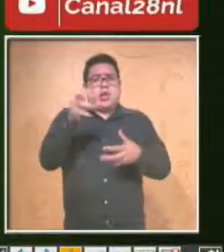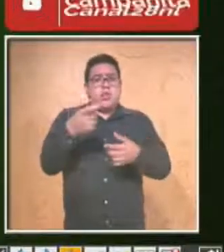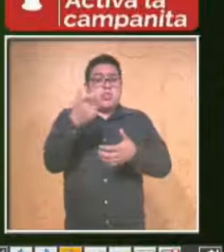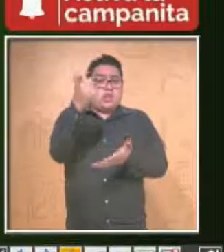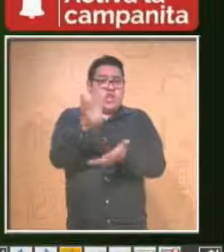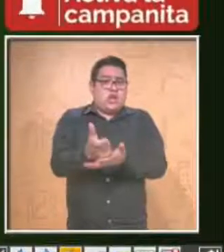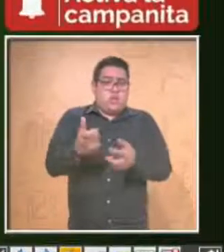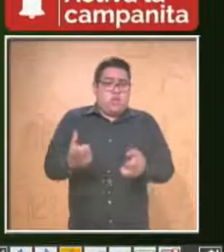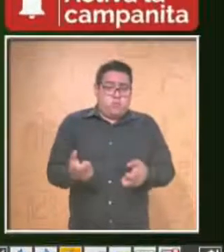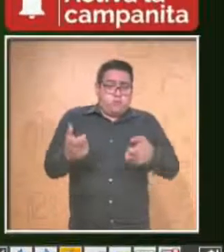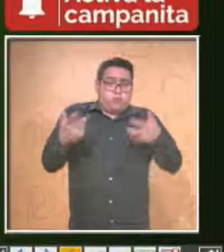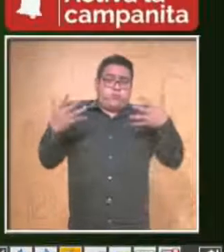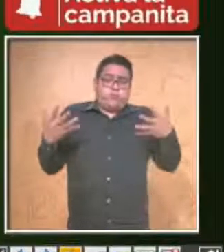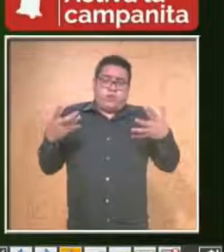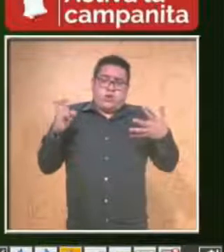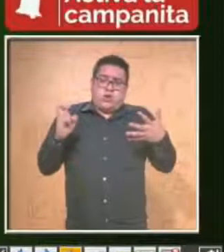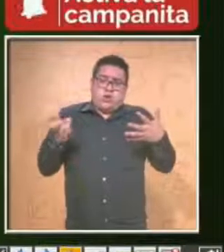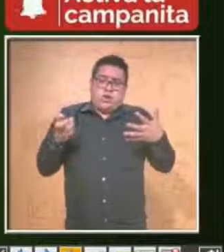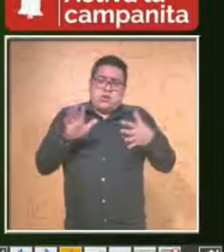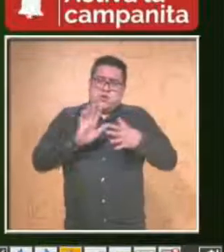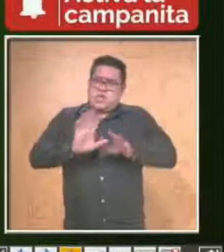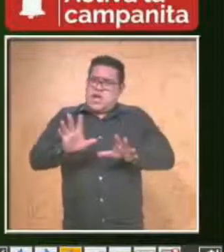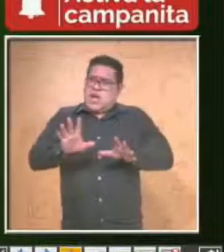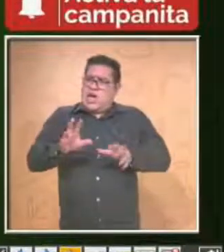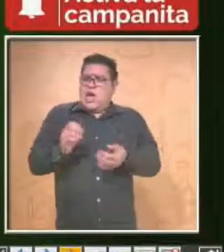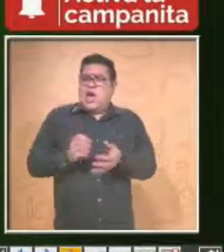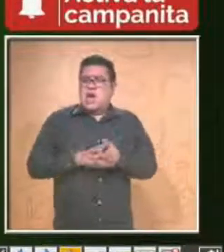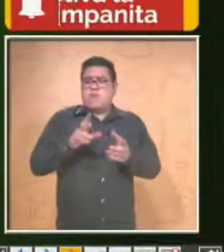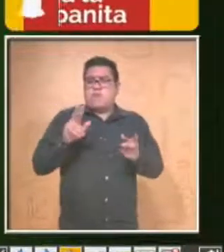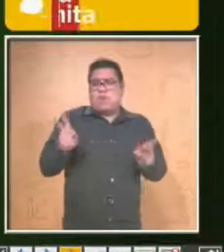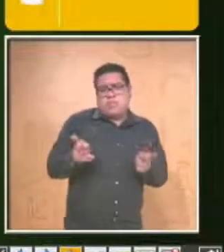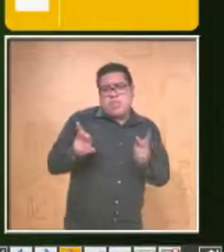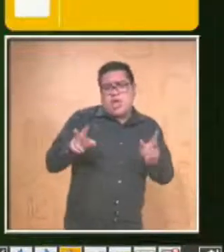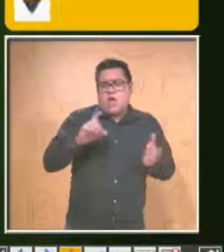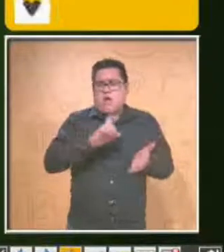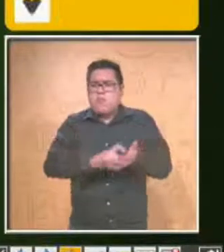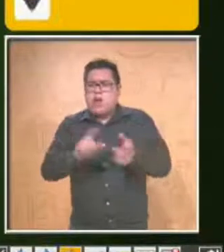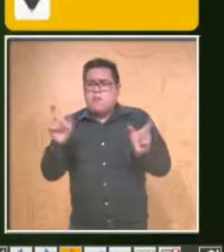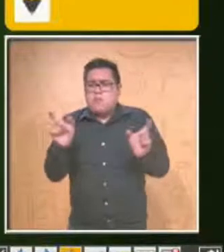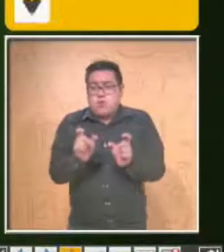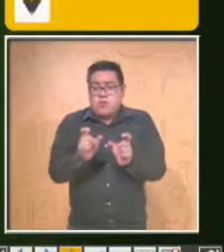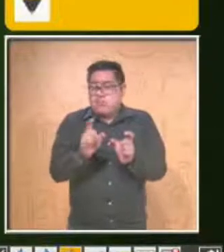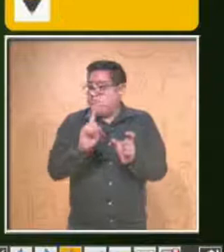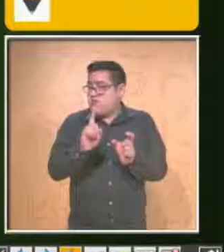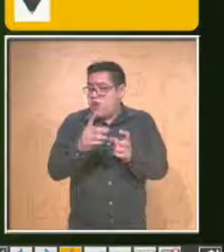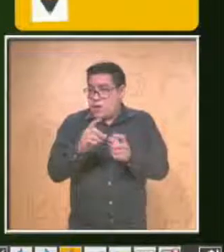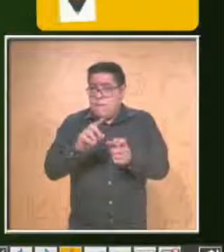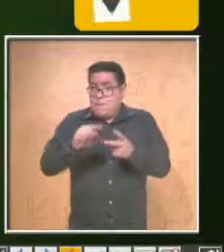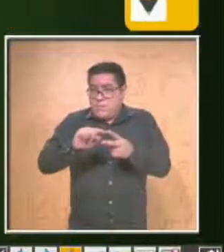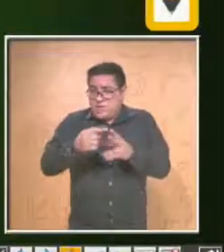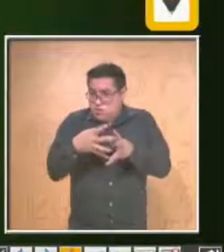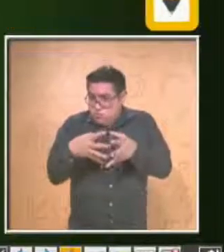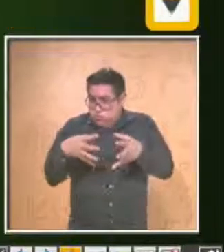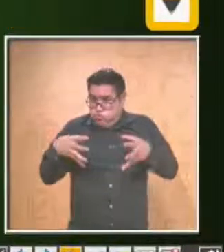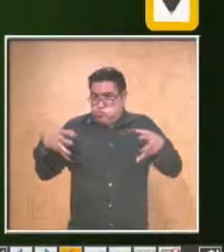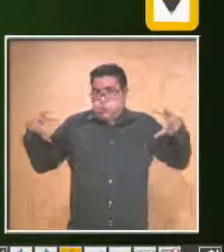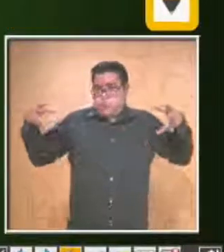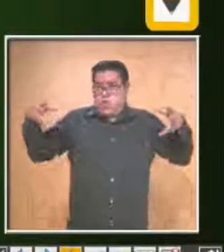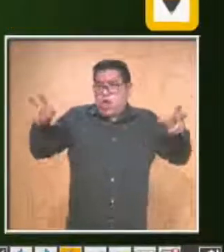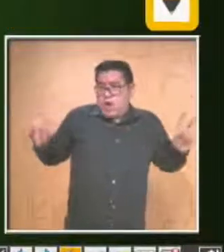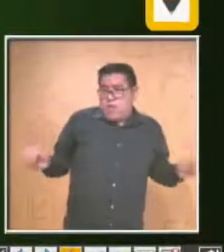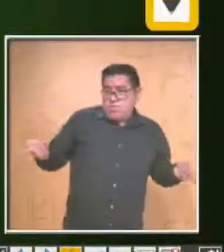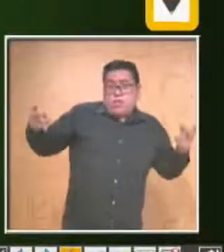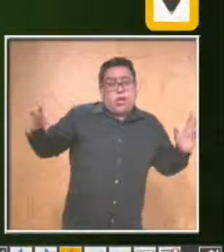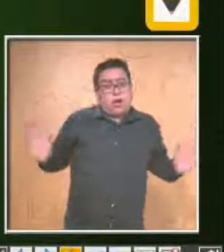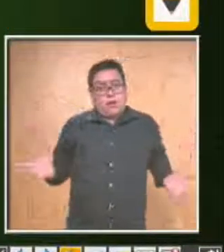las cuales dejan de ser pequeños comerciantes, se convierten en grandes comerciantes y